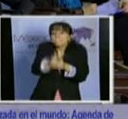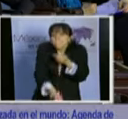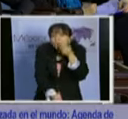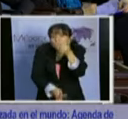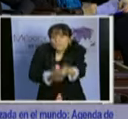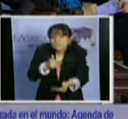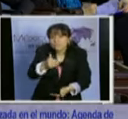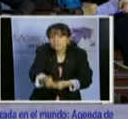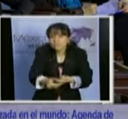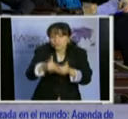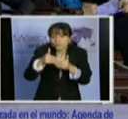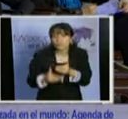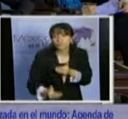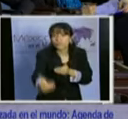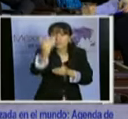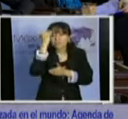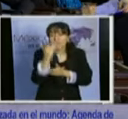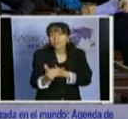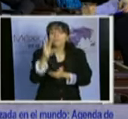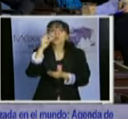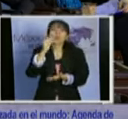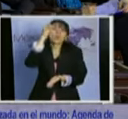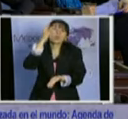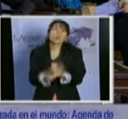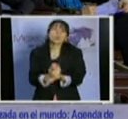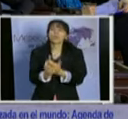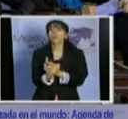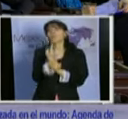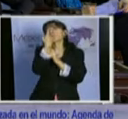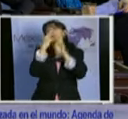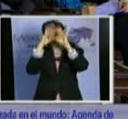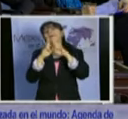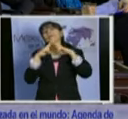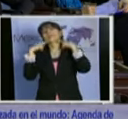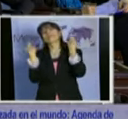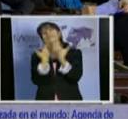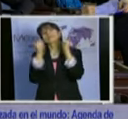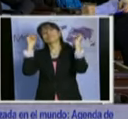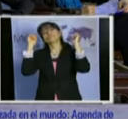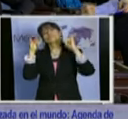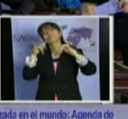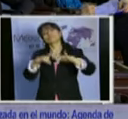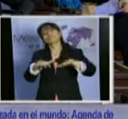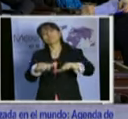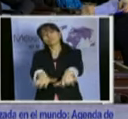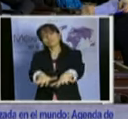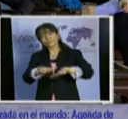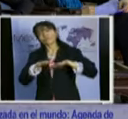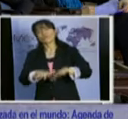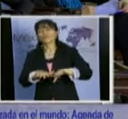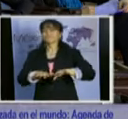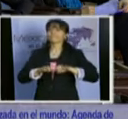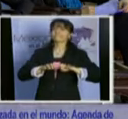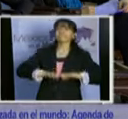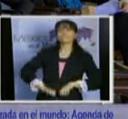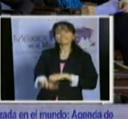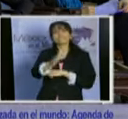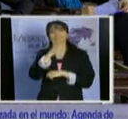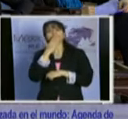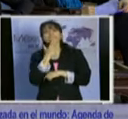no nada más a una ceremonia formal, que es una gran tentación para la simulación, en donde pueda haber